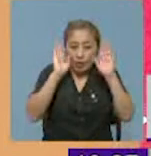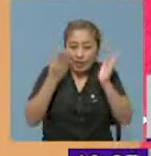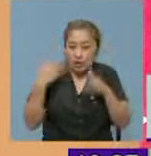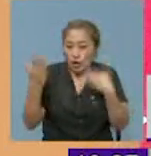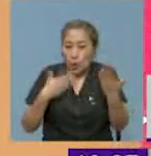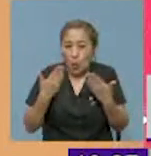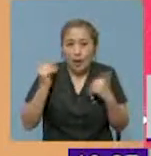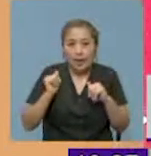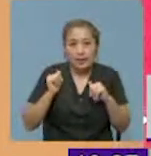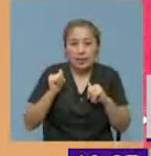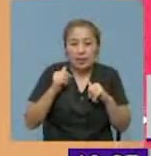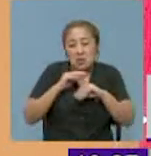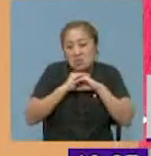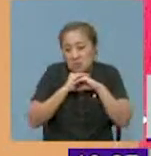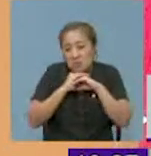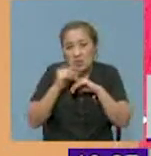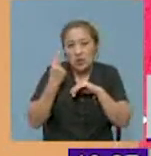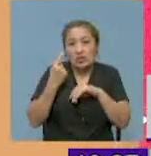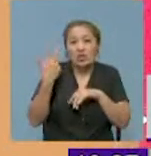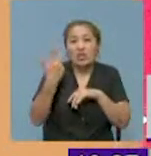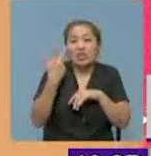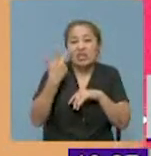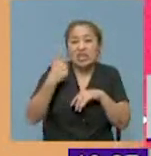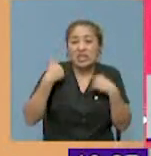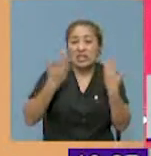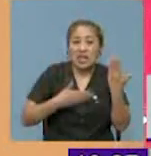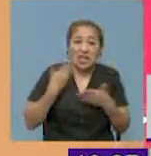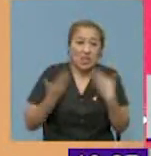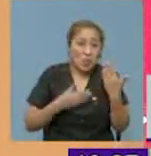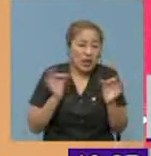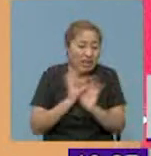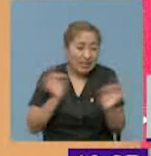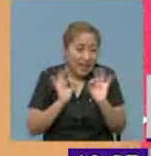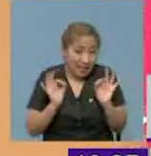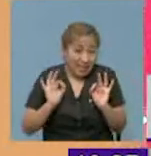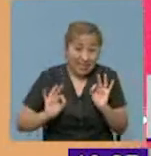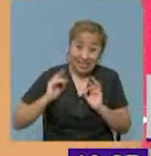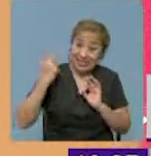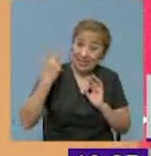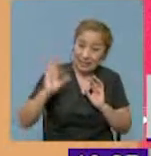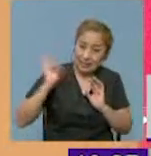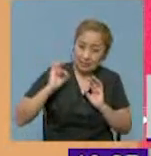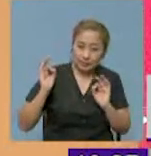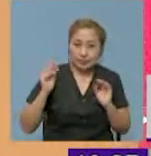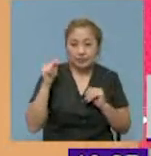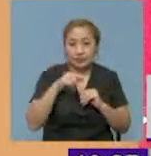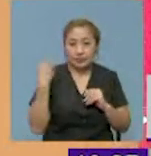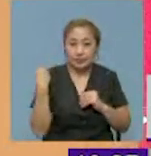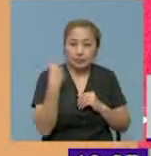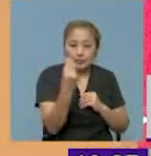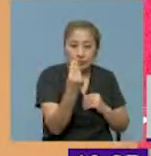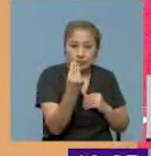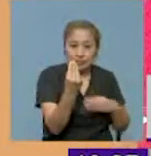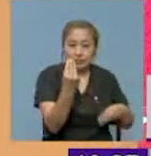jugaba casi ahí juego del que hace casi tres años no jugaba en un año la mayoría de todo lo que puse si es más o menos un año que no